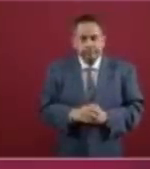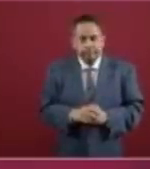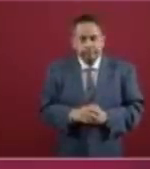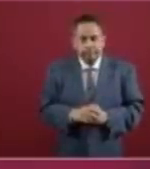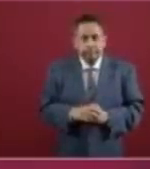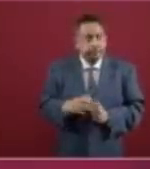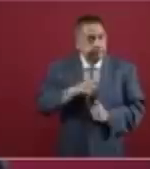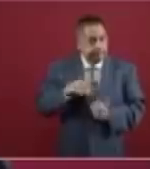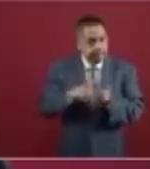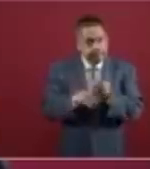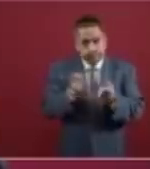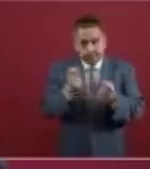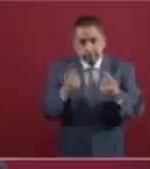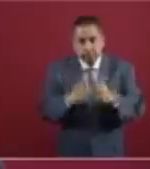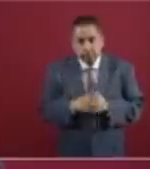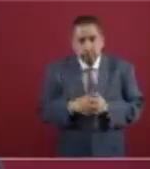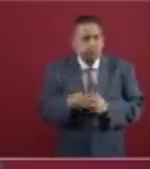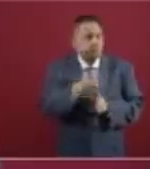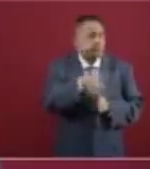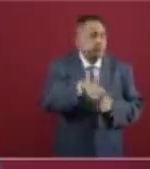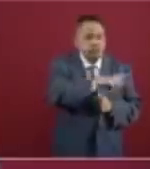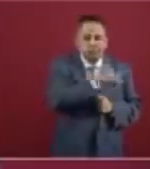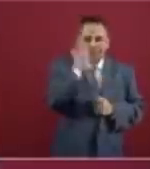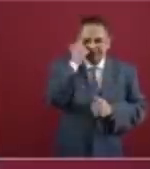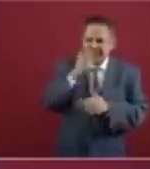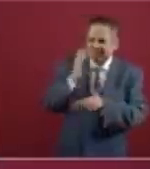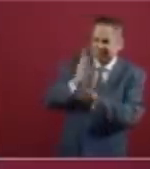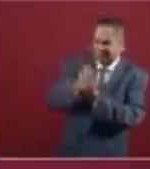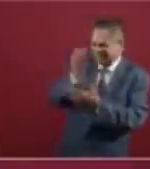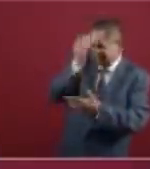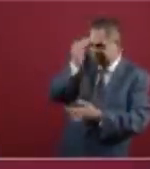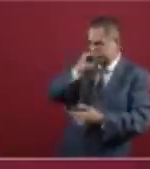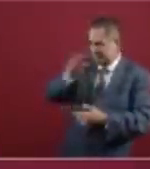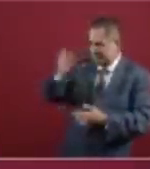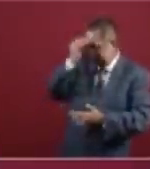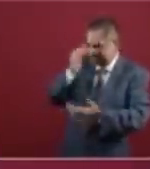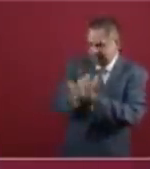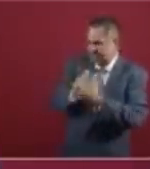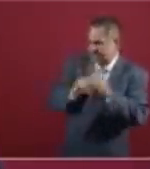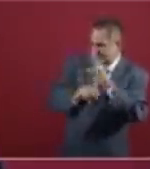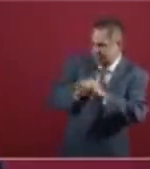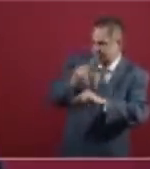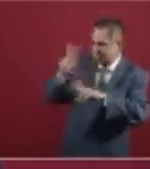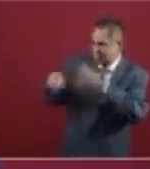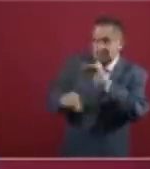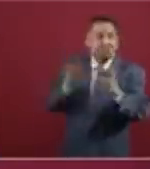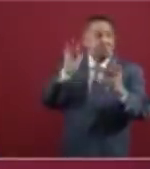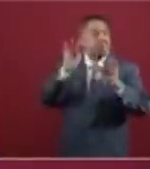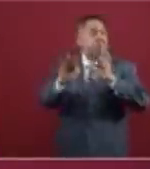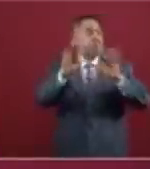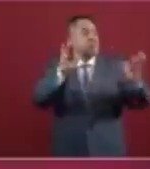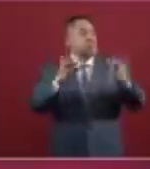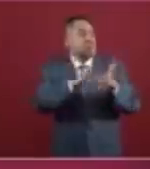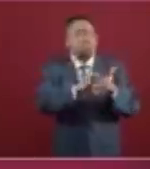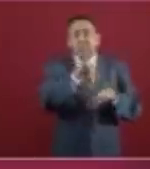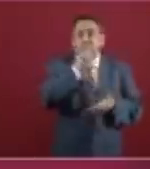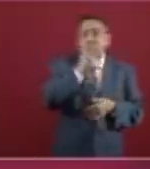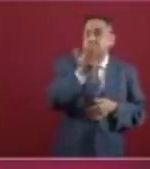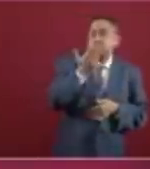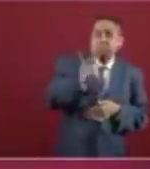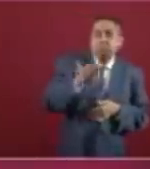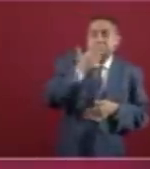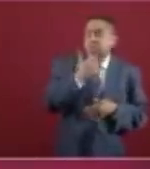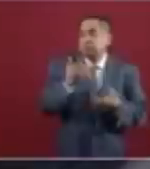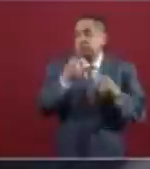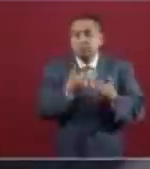que hay intentos de bloqueo, de que no vamos a tener mercancías o no vamos a